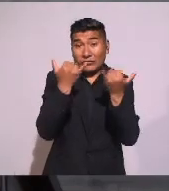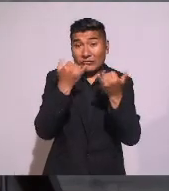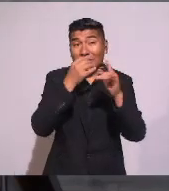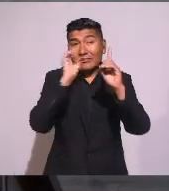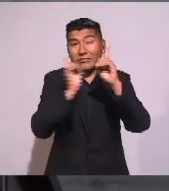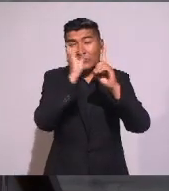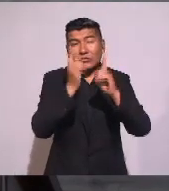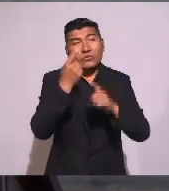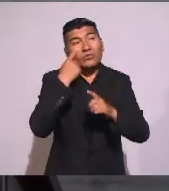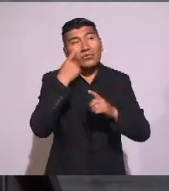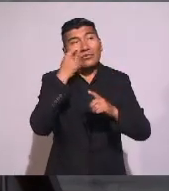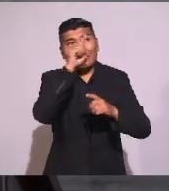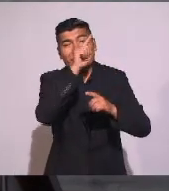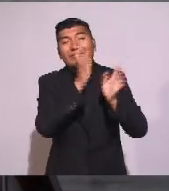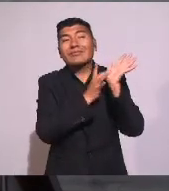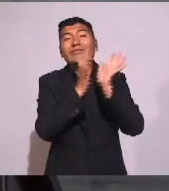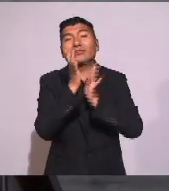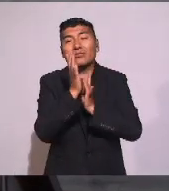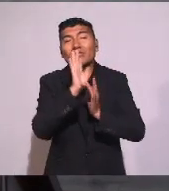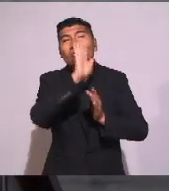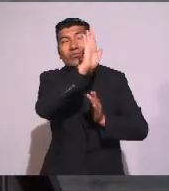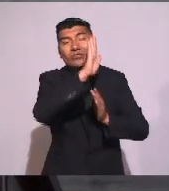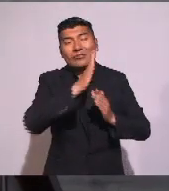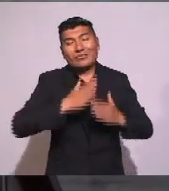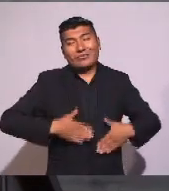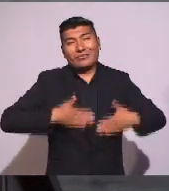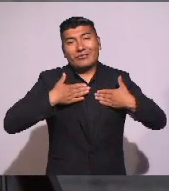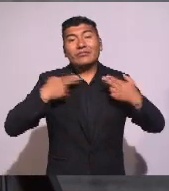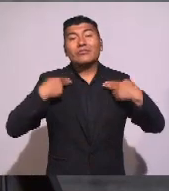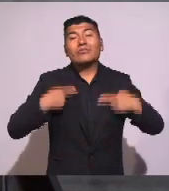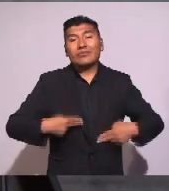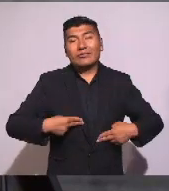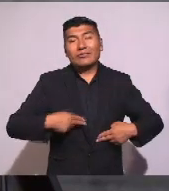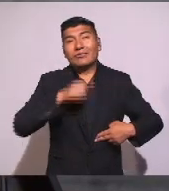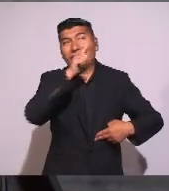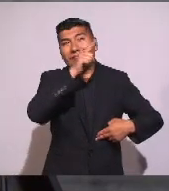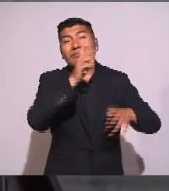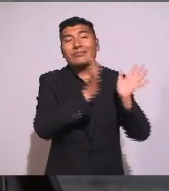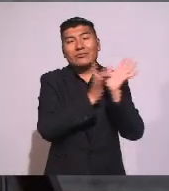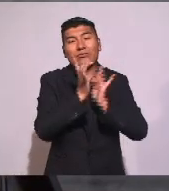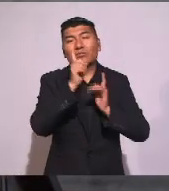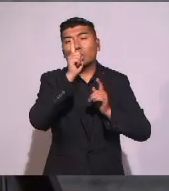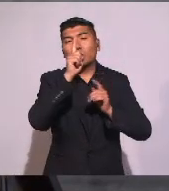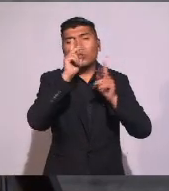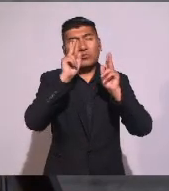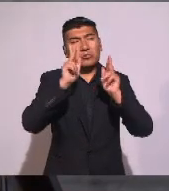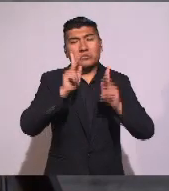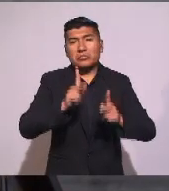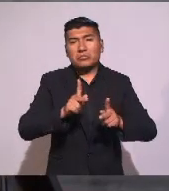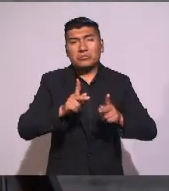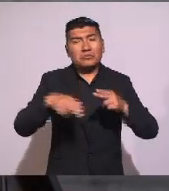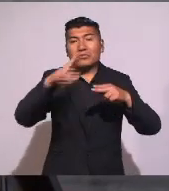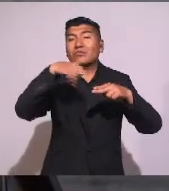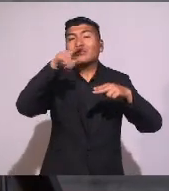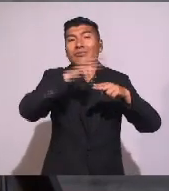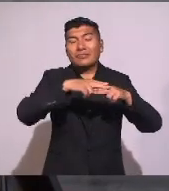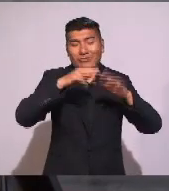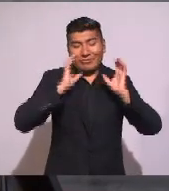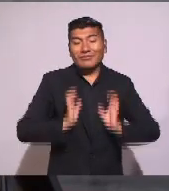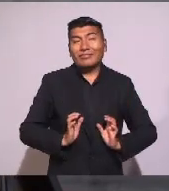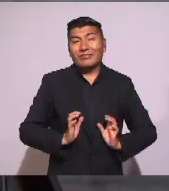conocido a jesús en su vivencia humana un hombre no diferente de los demás